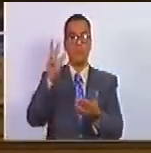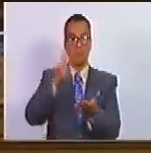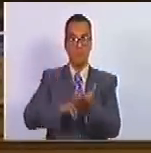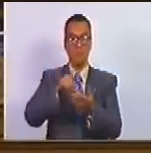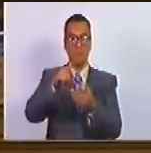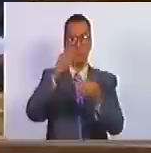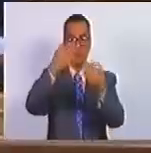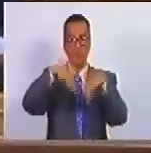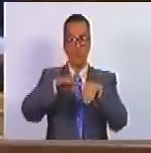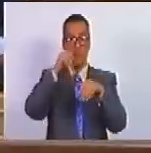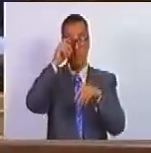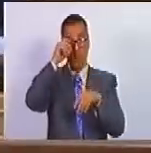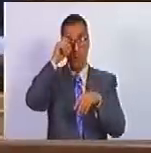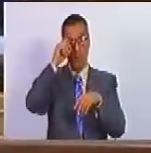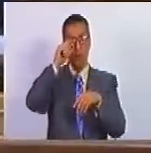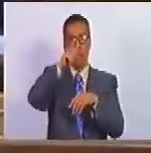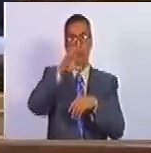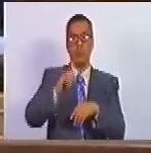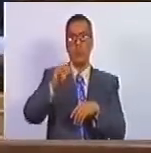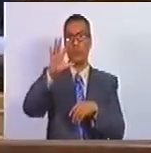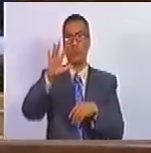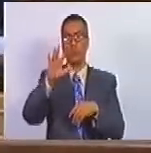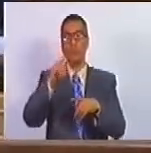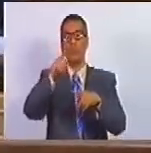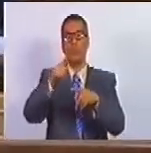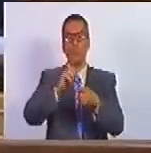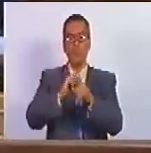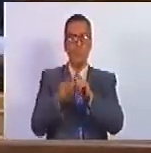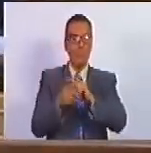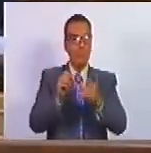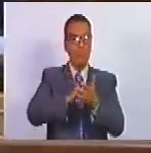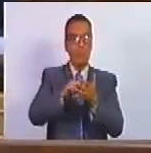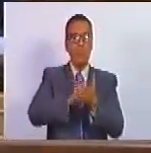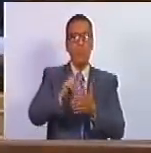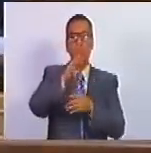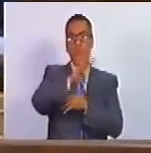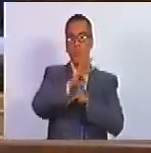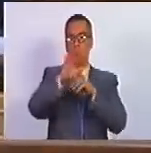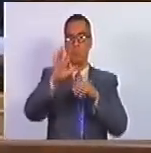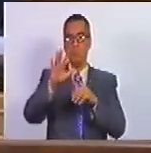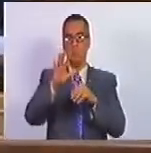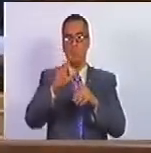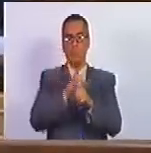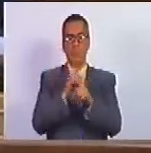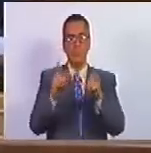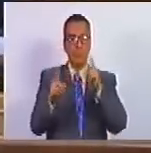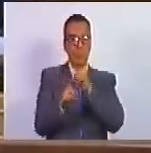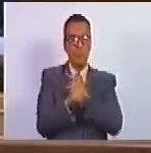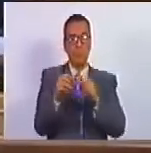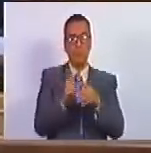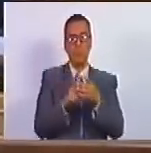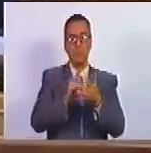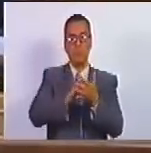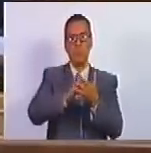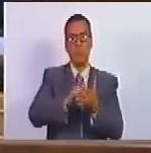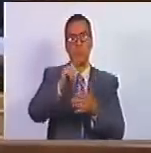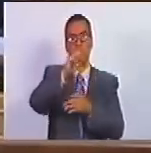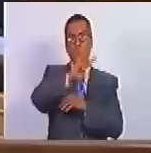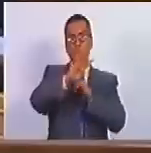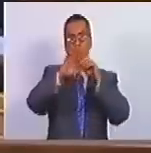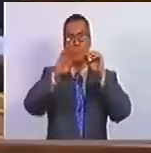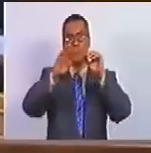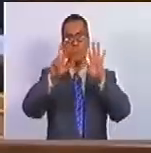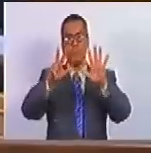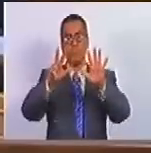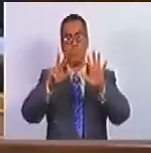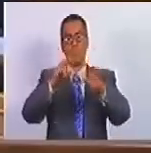Aprobado. Siguiente. Centésimo quinto. Se propone modificar el artículo 45, que pasa a ser el artículo 48, el cual